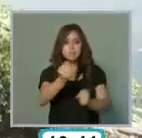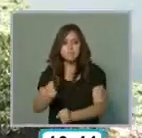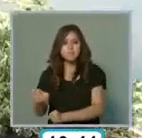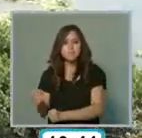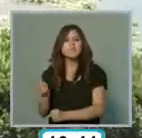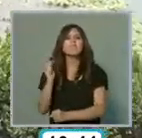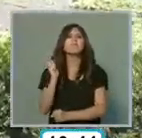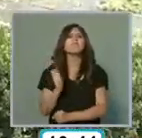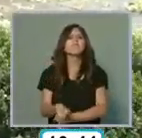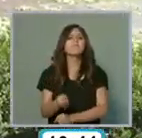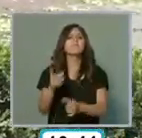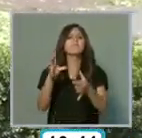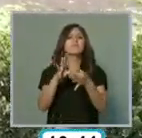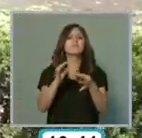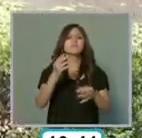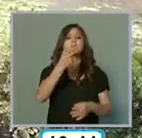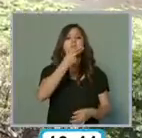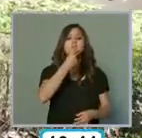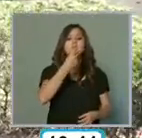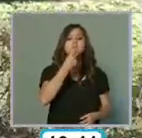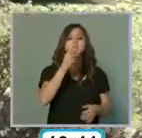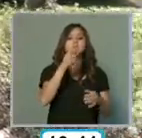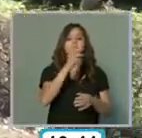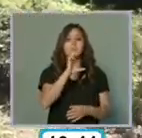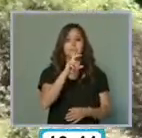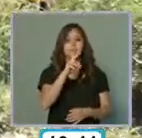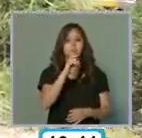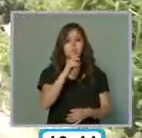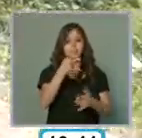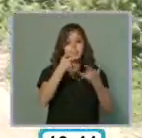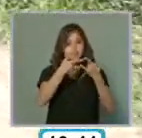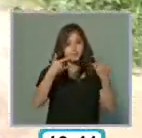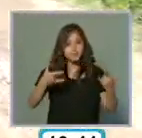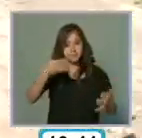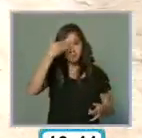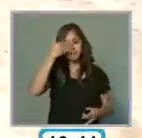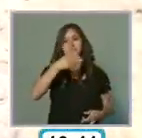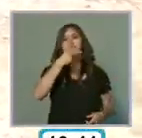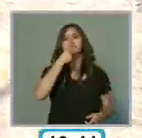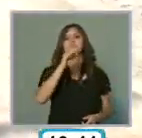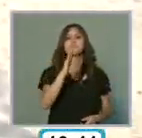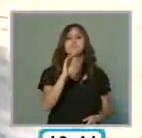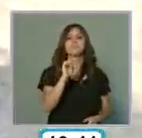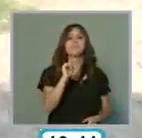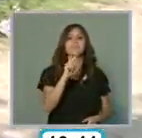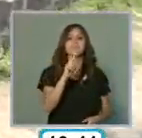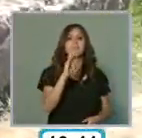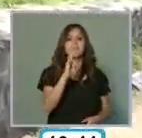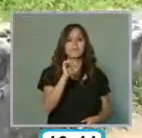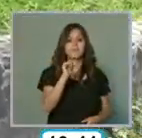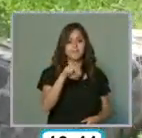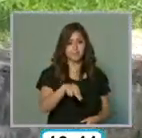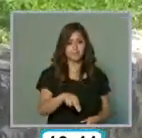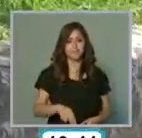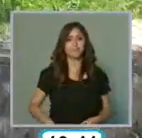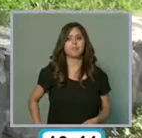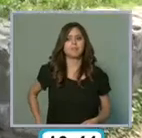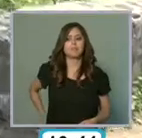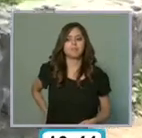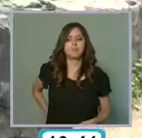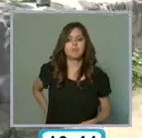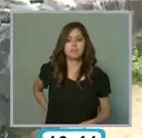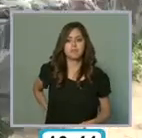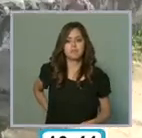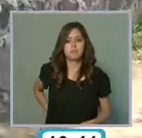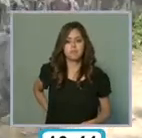descubrió? El cronista de Xochimilco, el maestro Farfán. Muchas gracias. Qué bueno